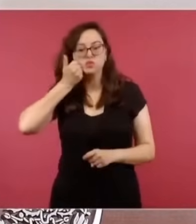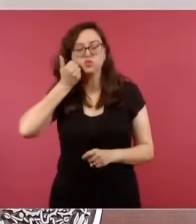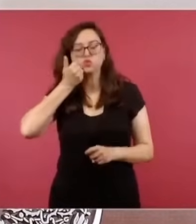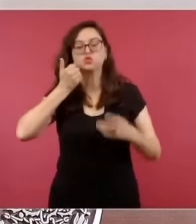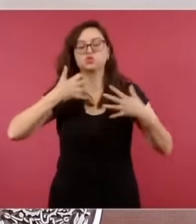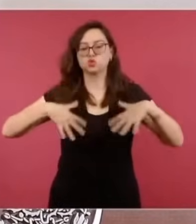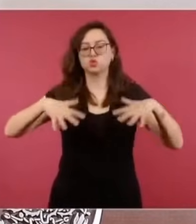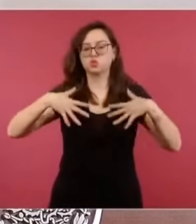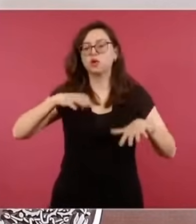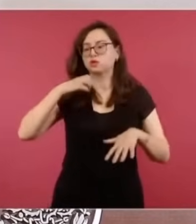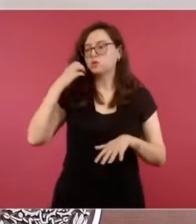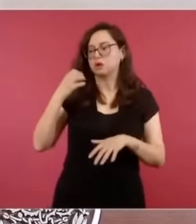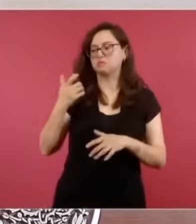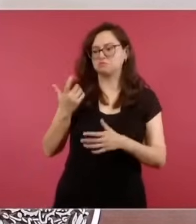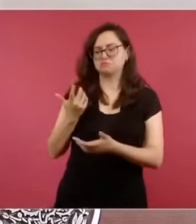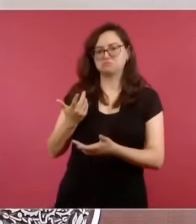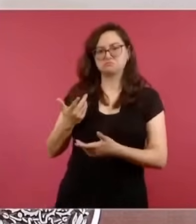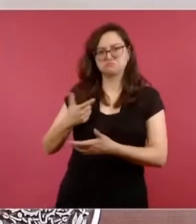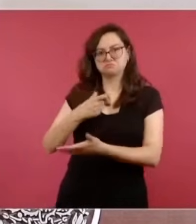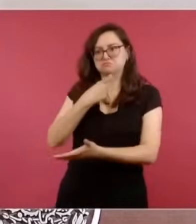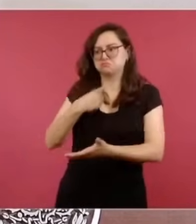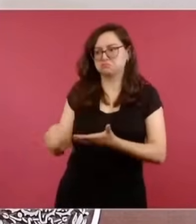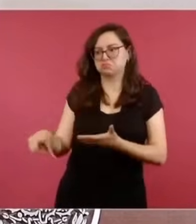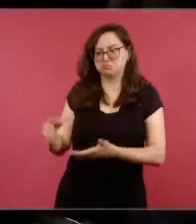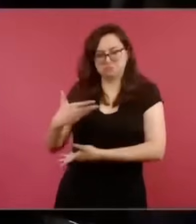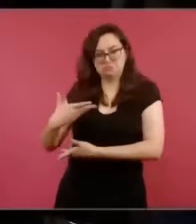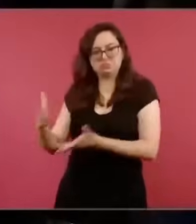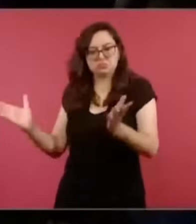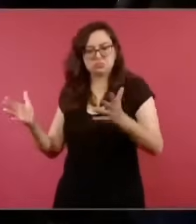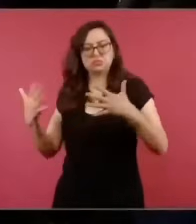Y se hizo el avalúo